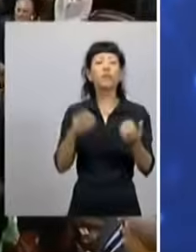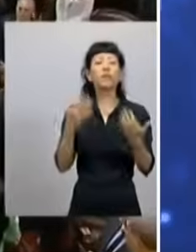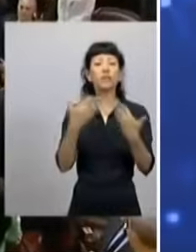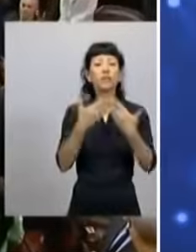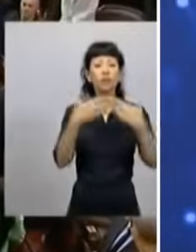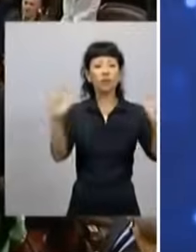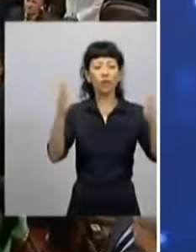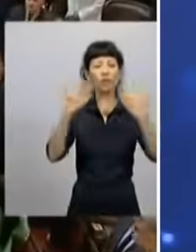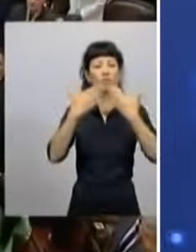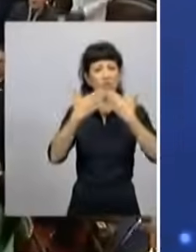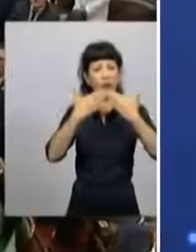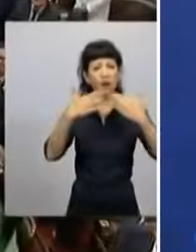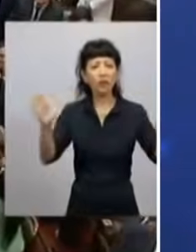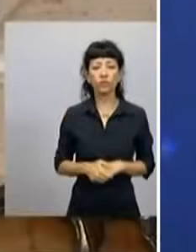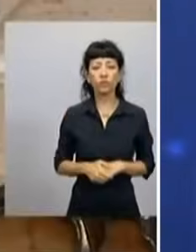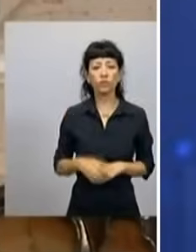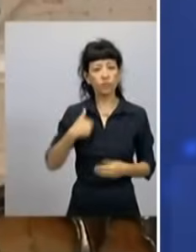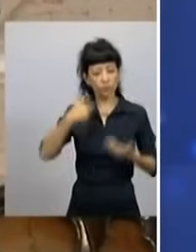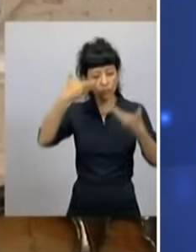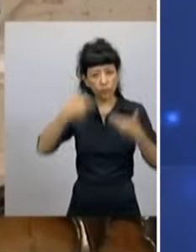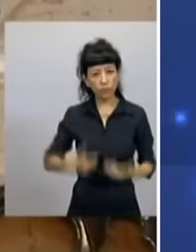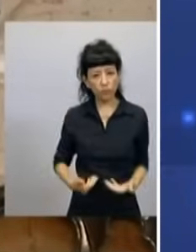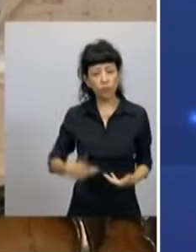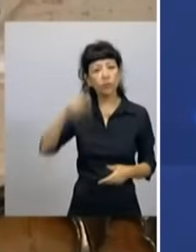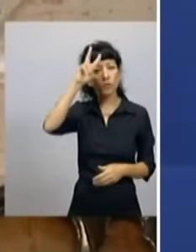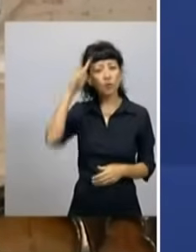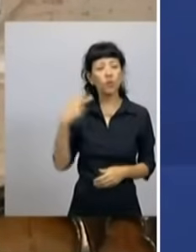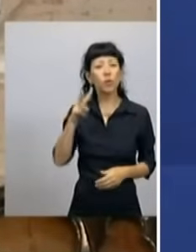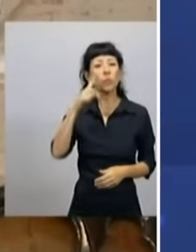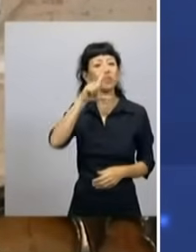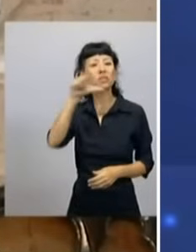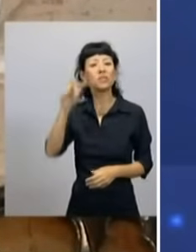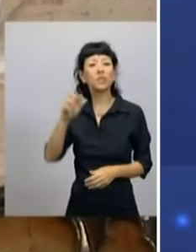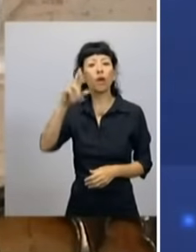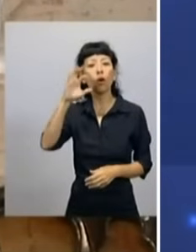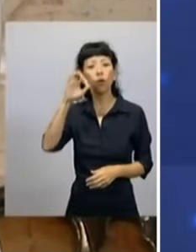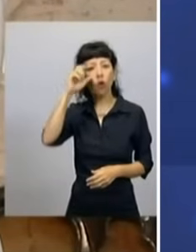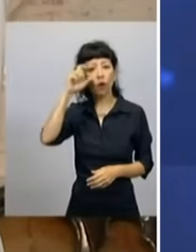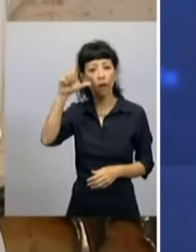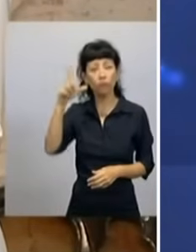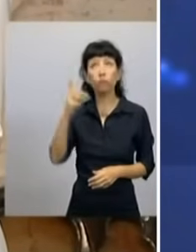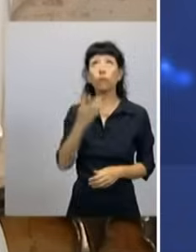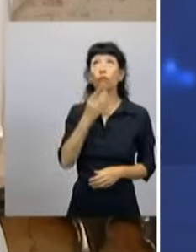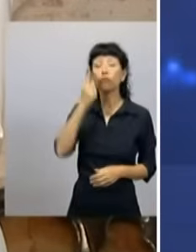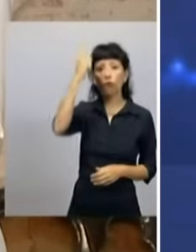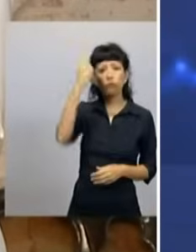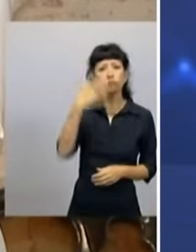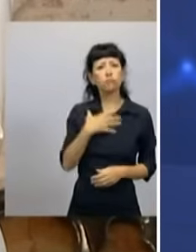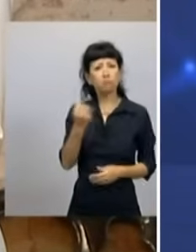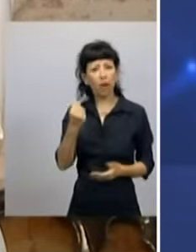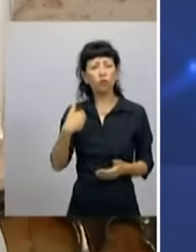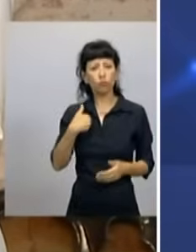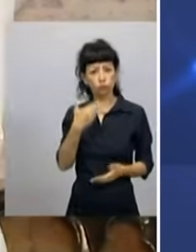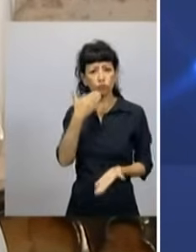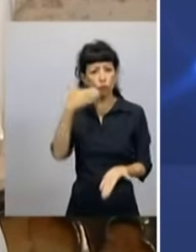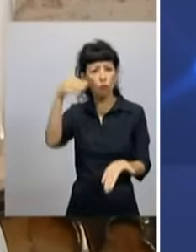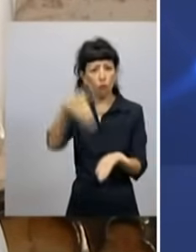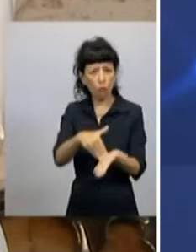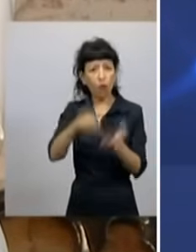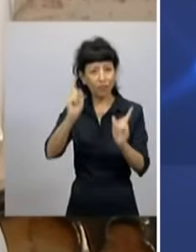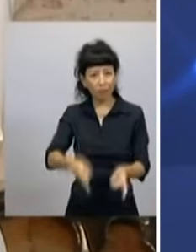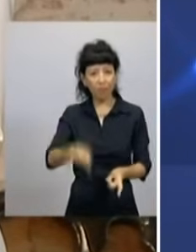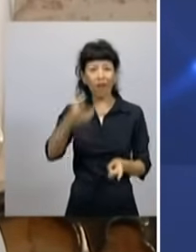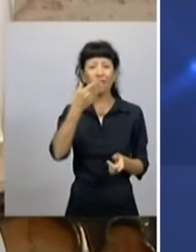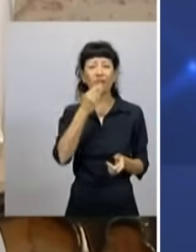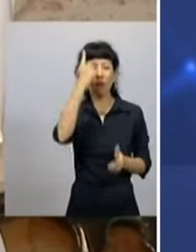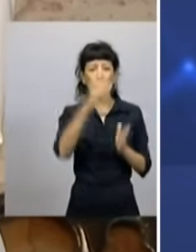buscar apoyos Milei. Y después hay un peronismo más de izquierda, más relacionado con los movimientos populares, que desconfían profundamente